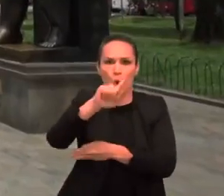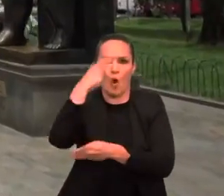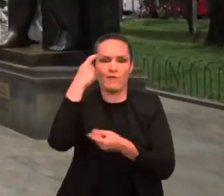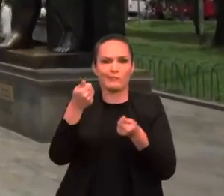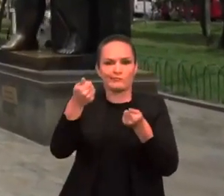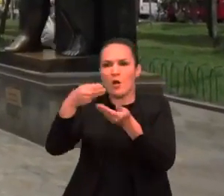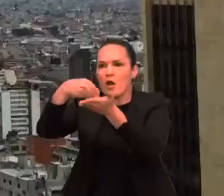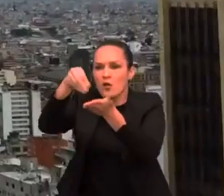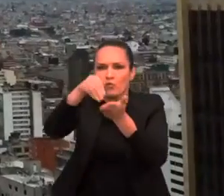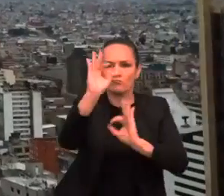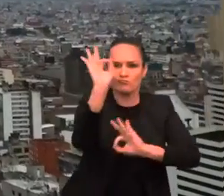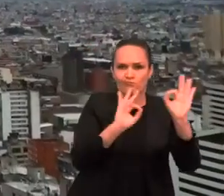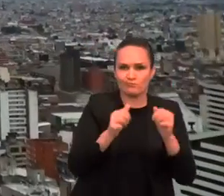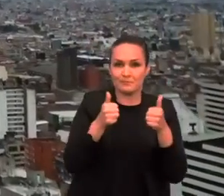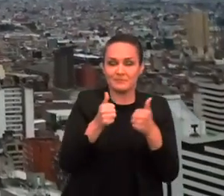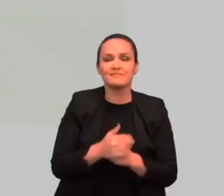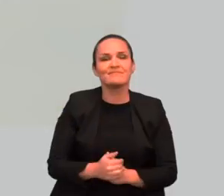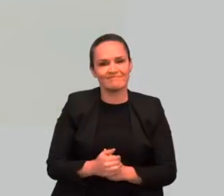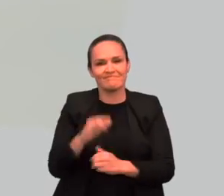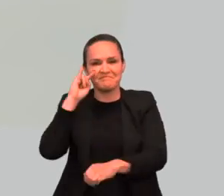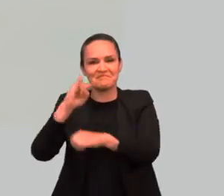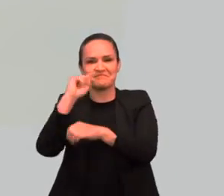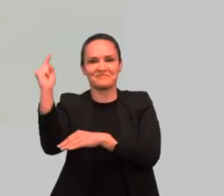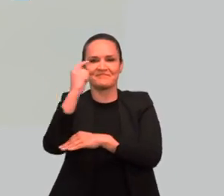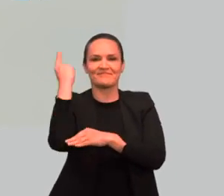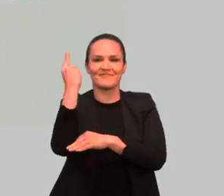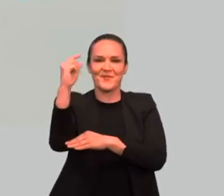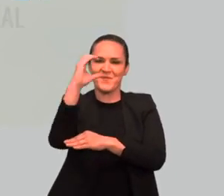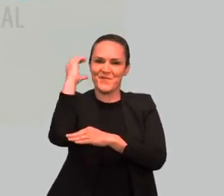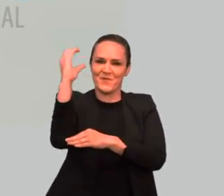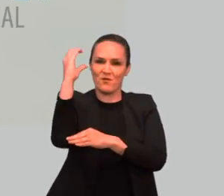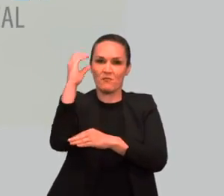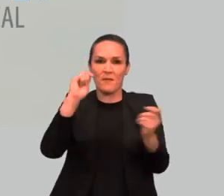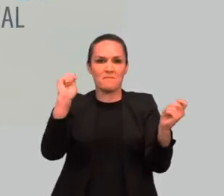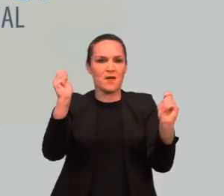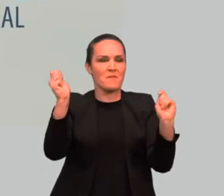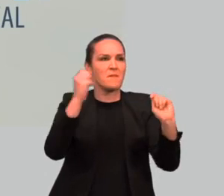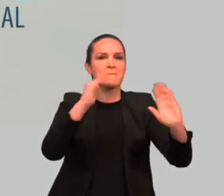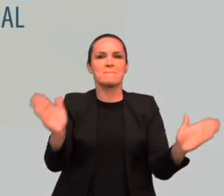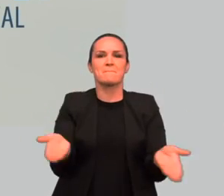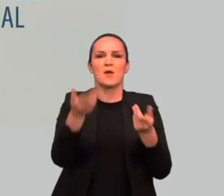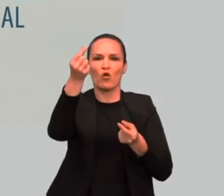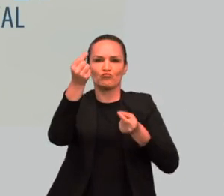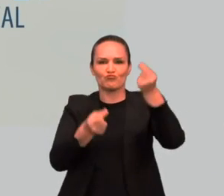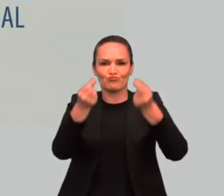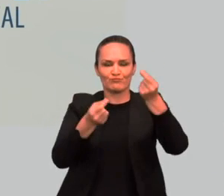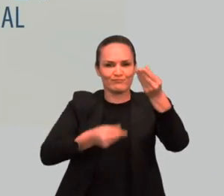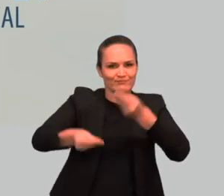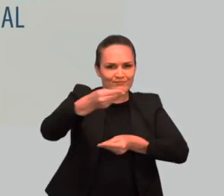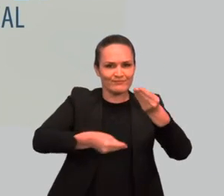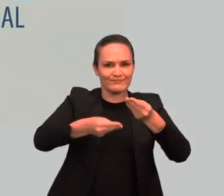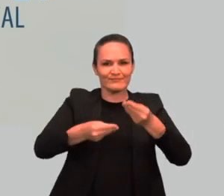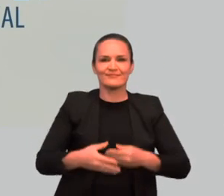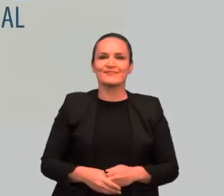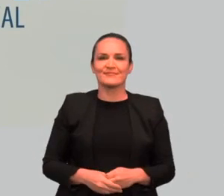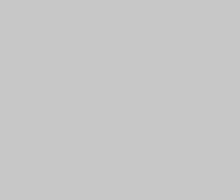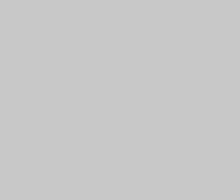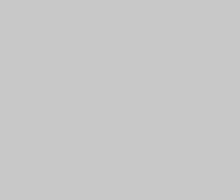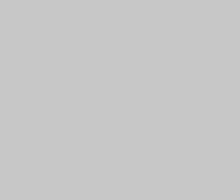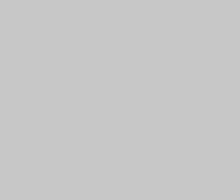uso de los recursos públicos. Auditoría General de la República, transformando el control